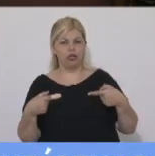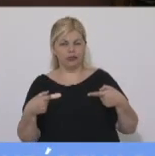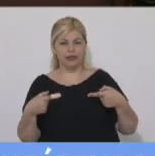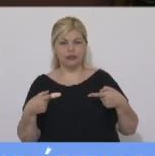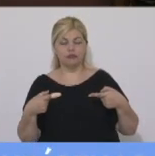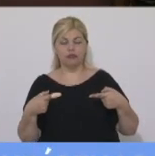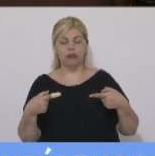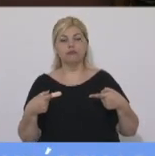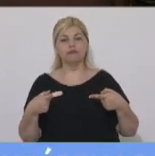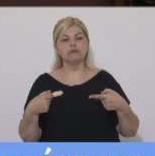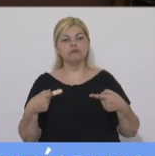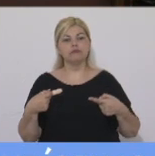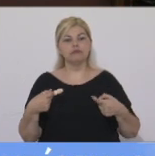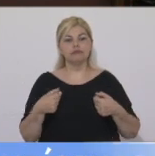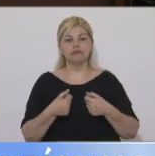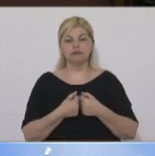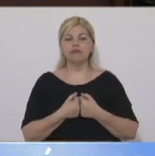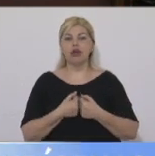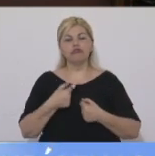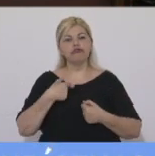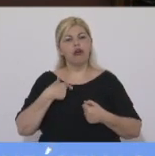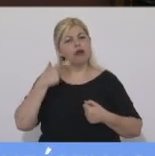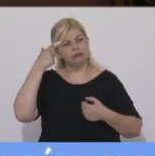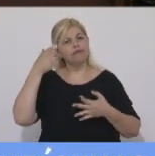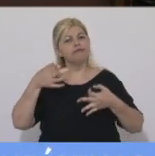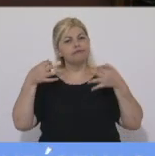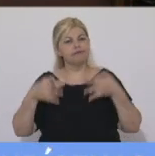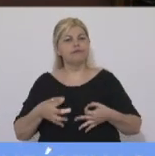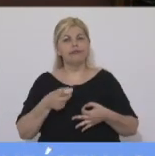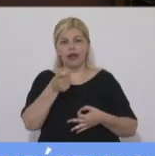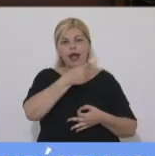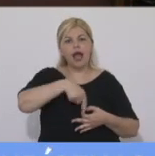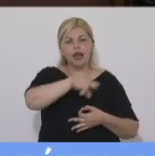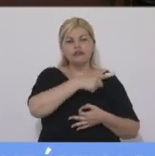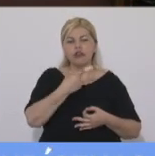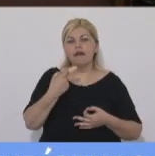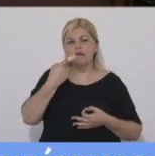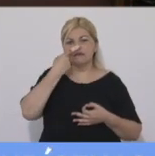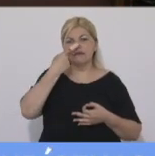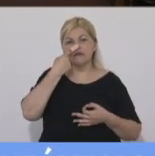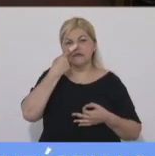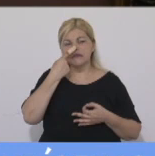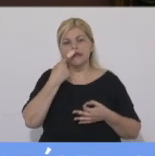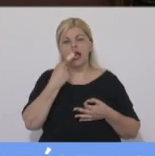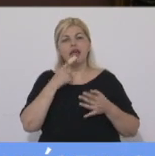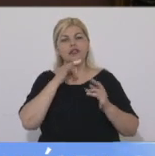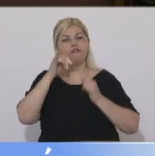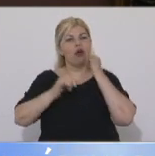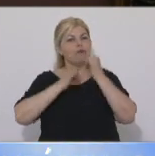con las que doy fe de su interés por la información,